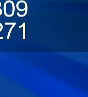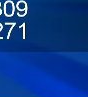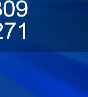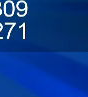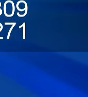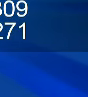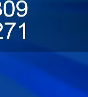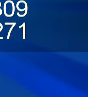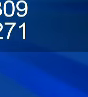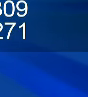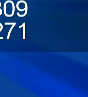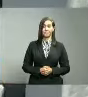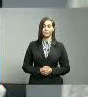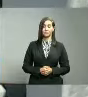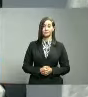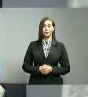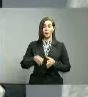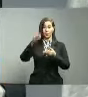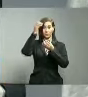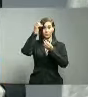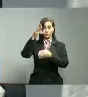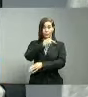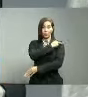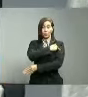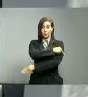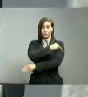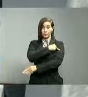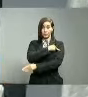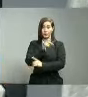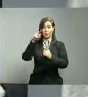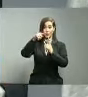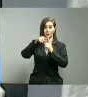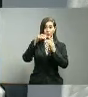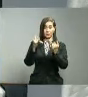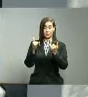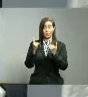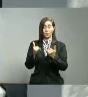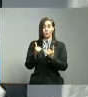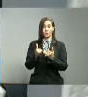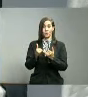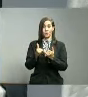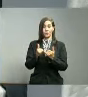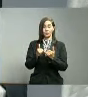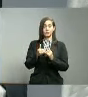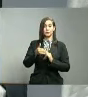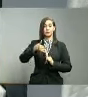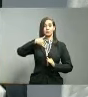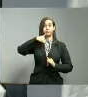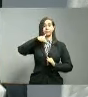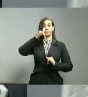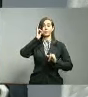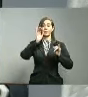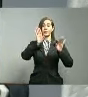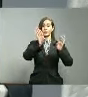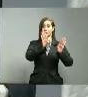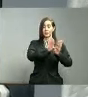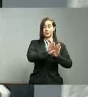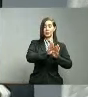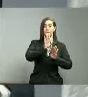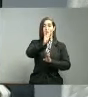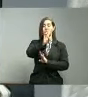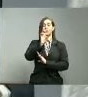aumentó. Informamos que en el día de hoy de ayer cerramos con